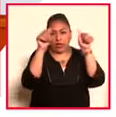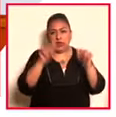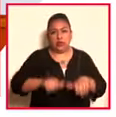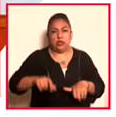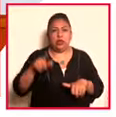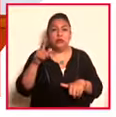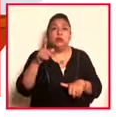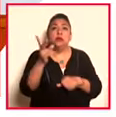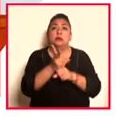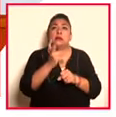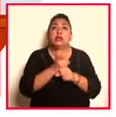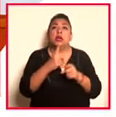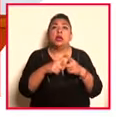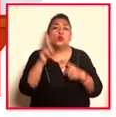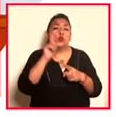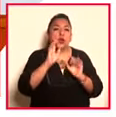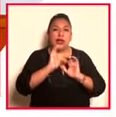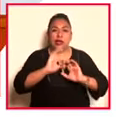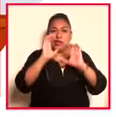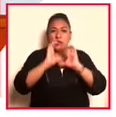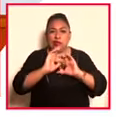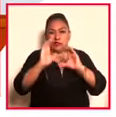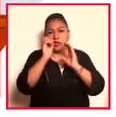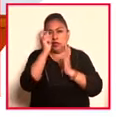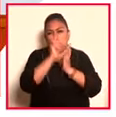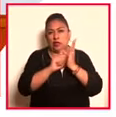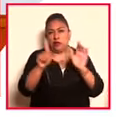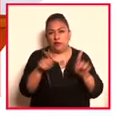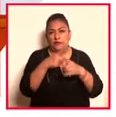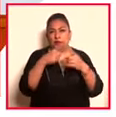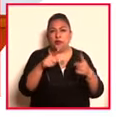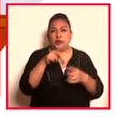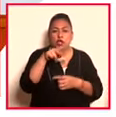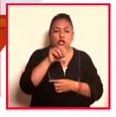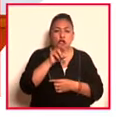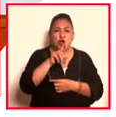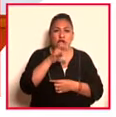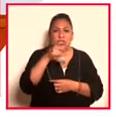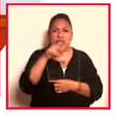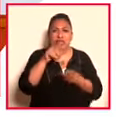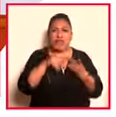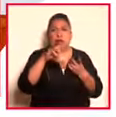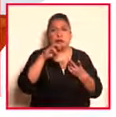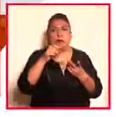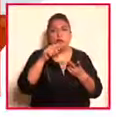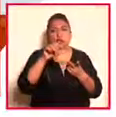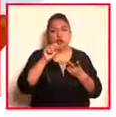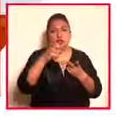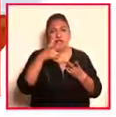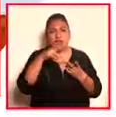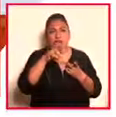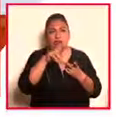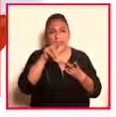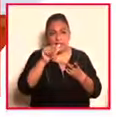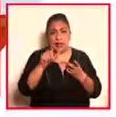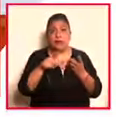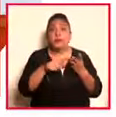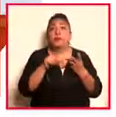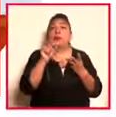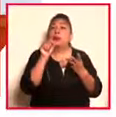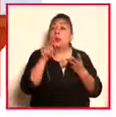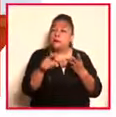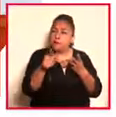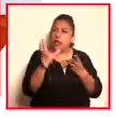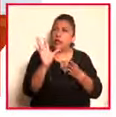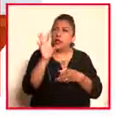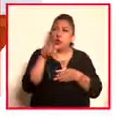a la cantante y compositora Iraida Noriega, a Mago Serrera. También se están